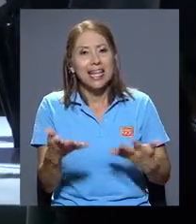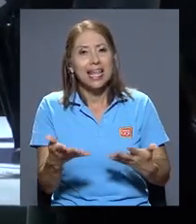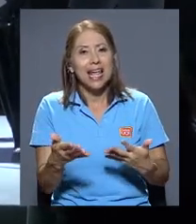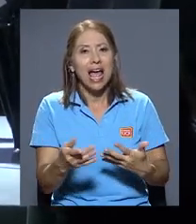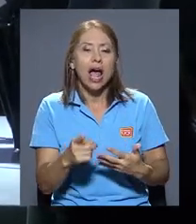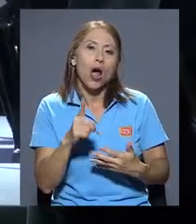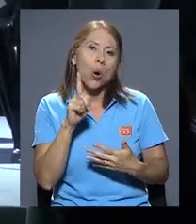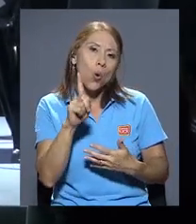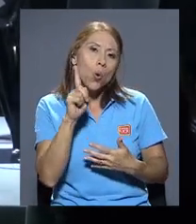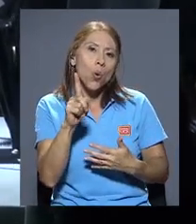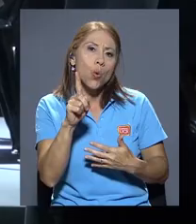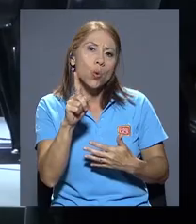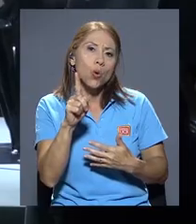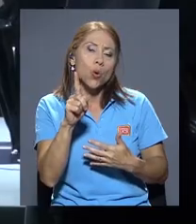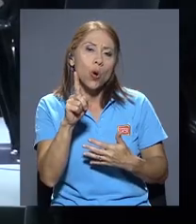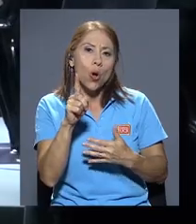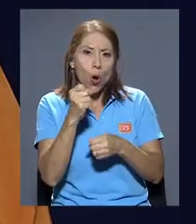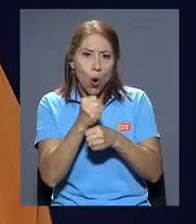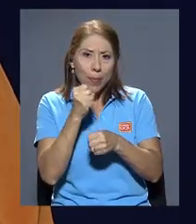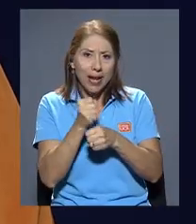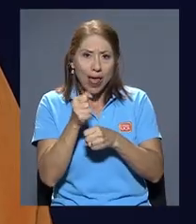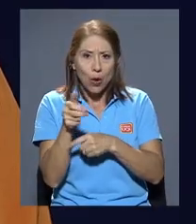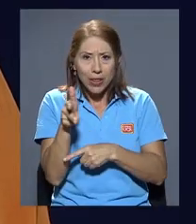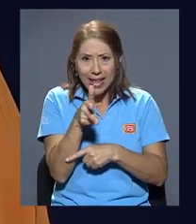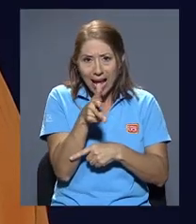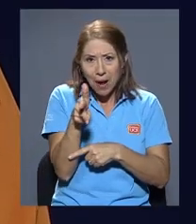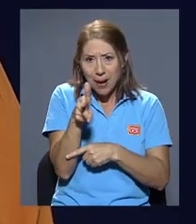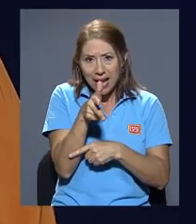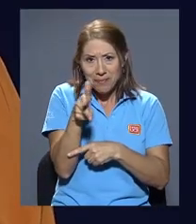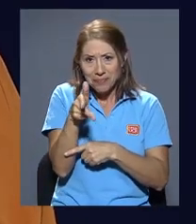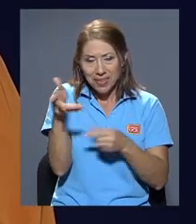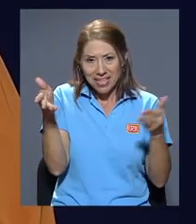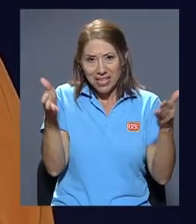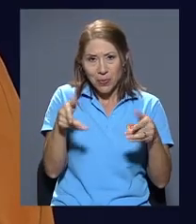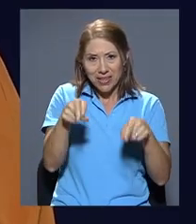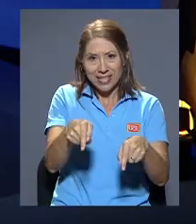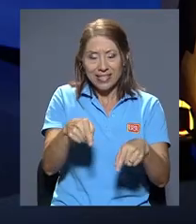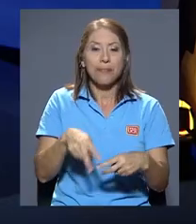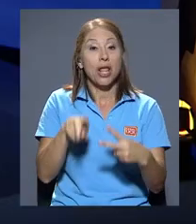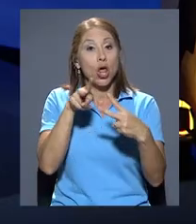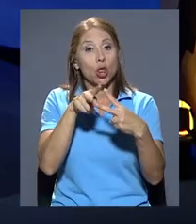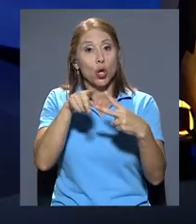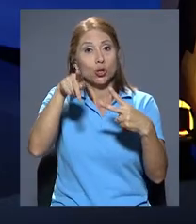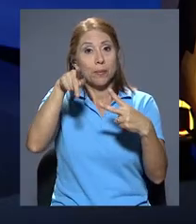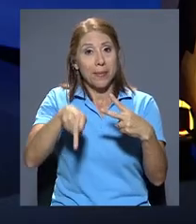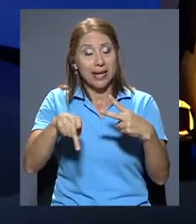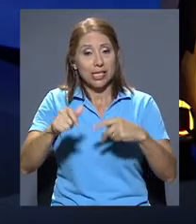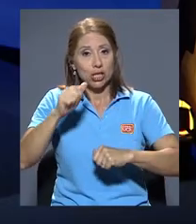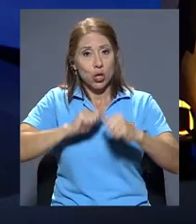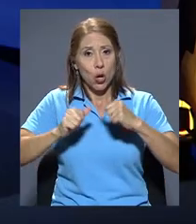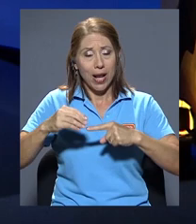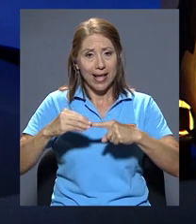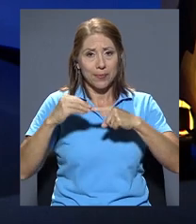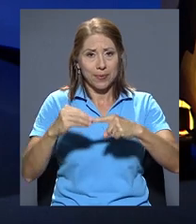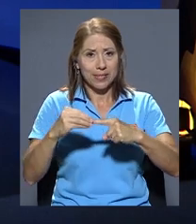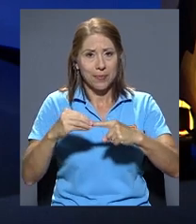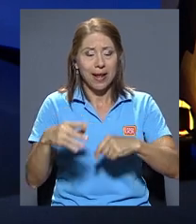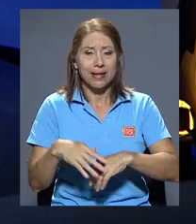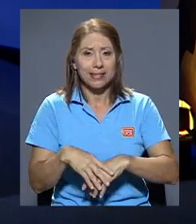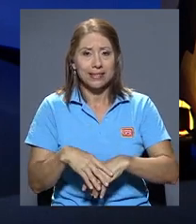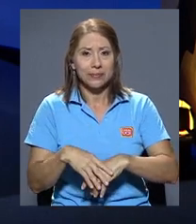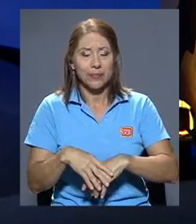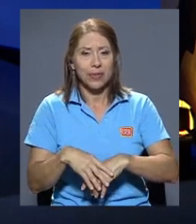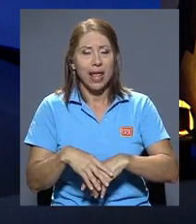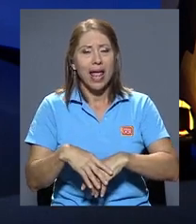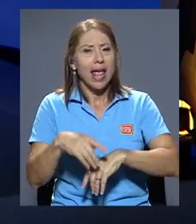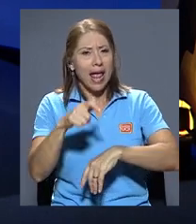que se encuentra en escena. Estos dos personajes principales, a la hora de cambiar